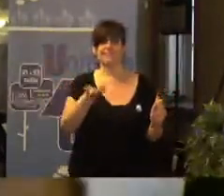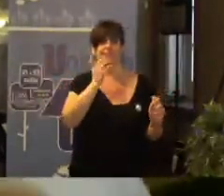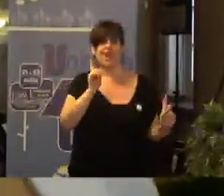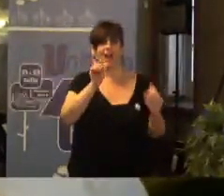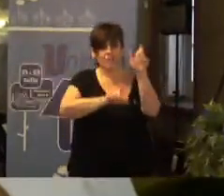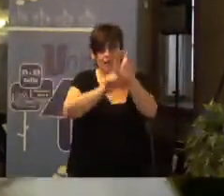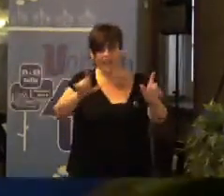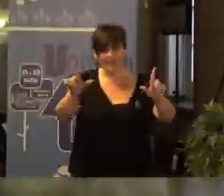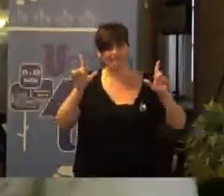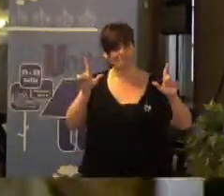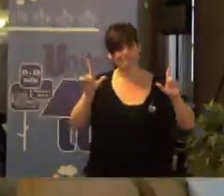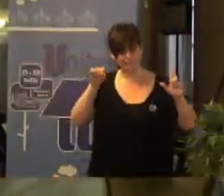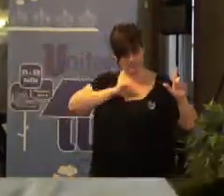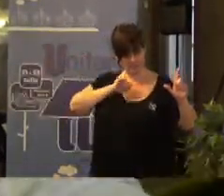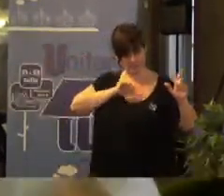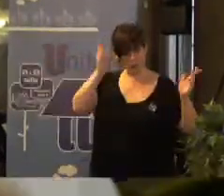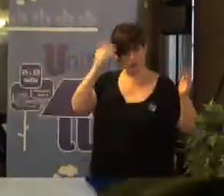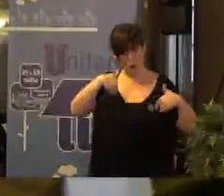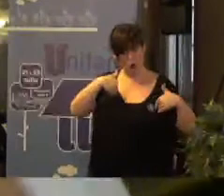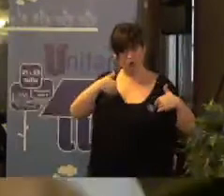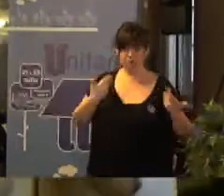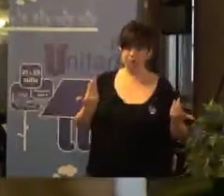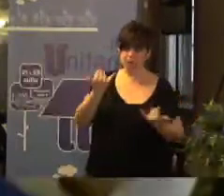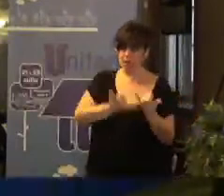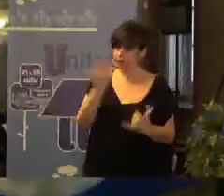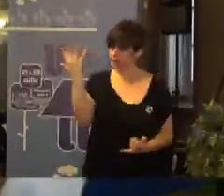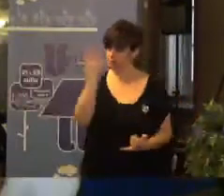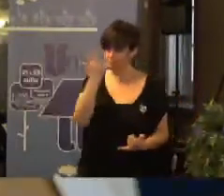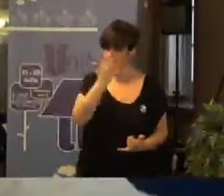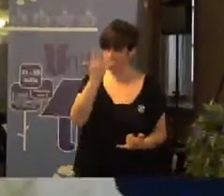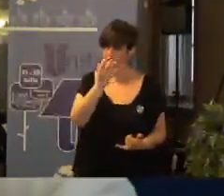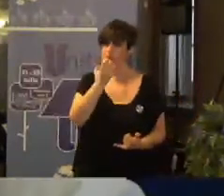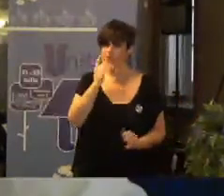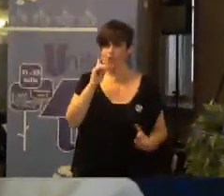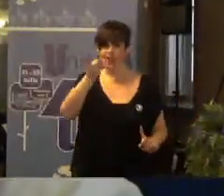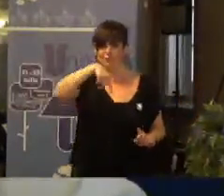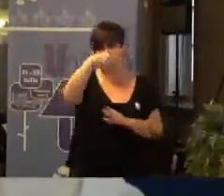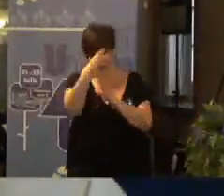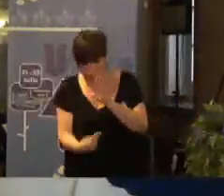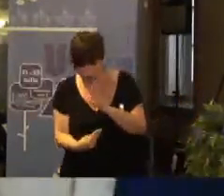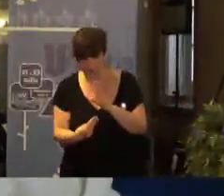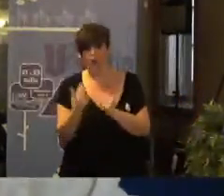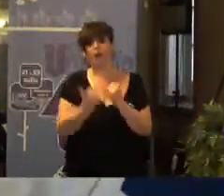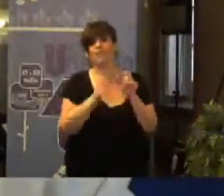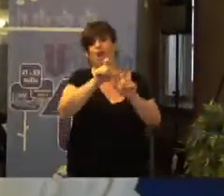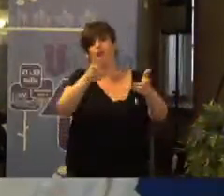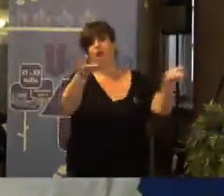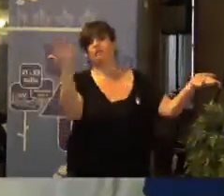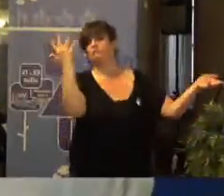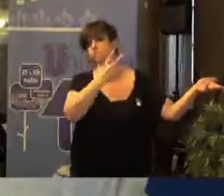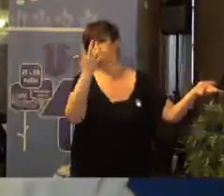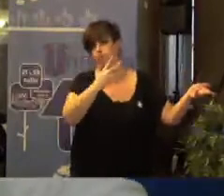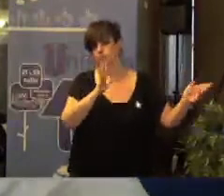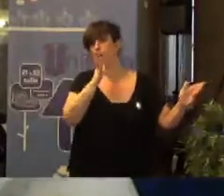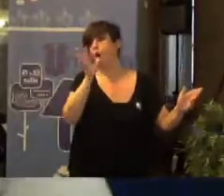protagonista, e sobre todo se non se sinte, non sabe que é protagonista, empeza a desconfiar en cando teñamos o primeiro fallo ou cando finamos a primeira chorrada de empezar a discutir por